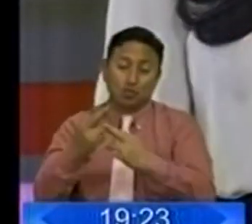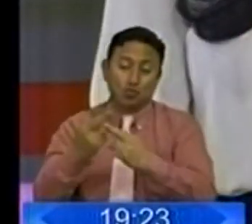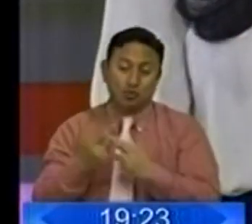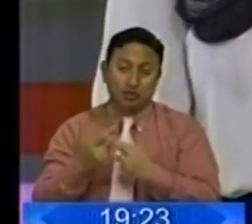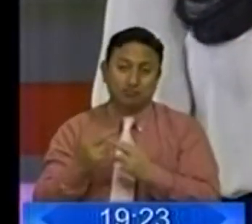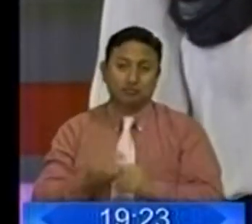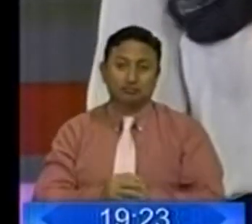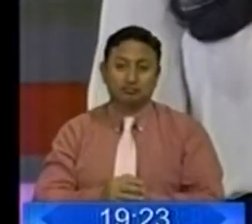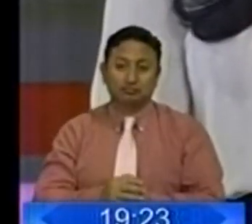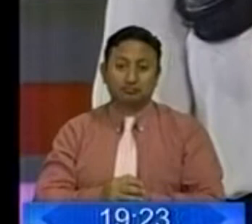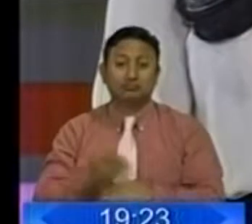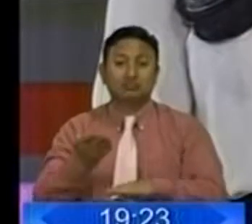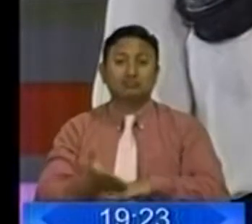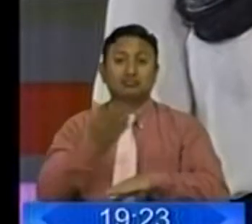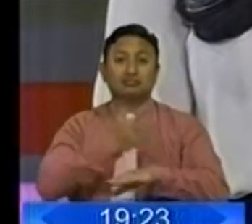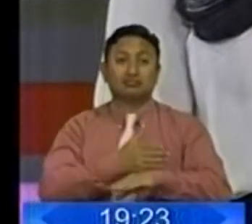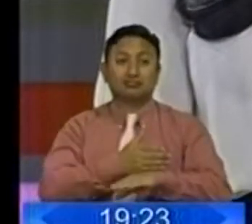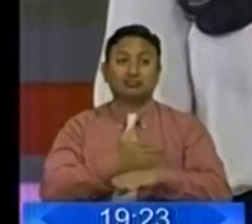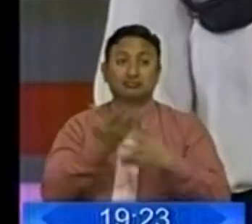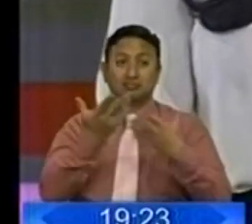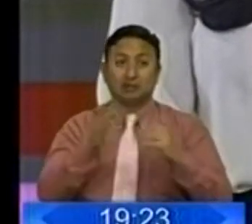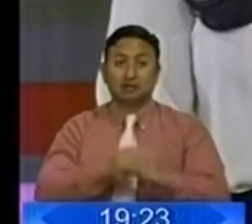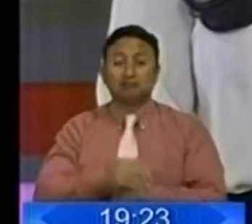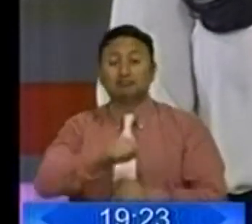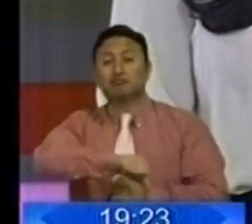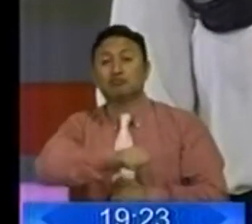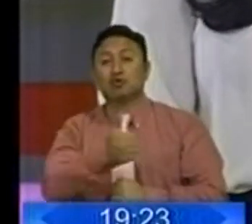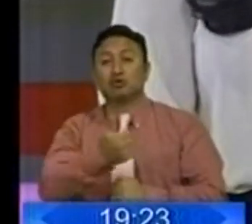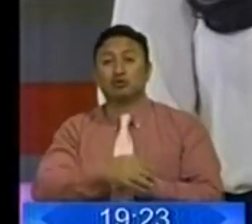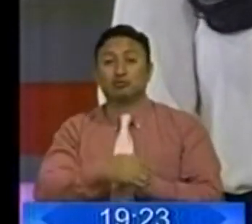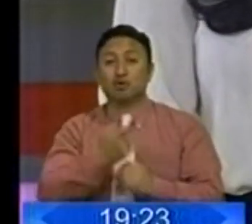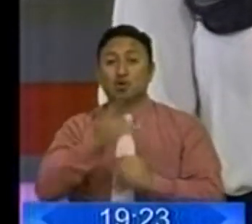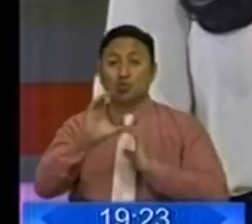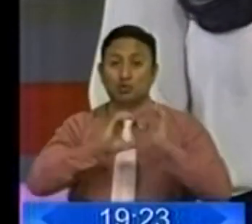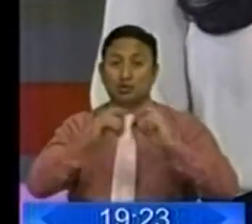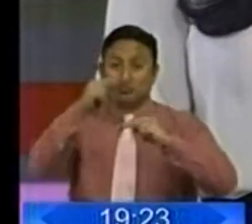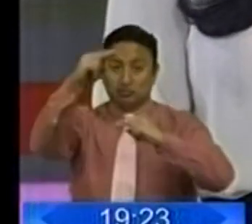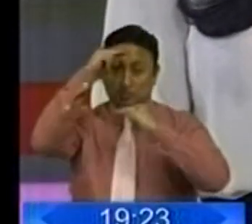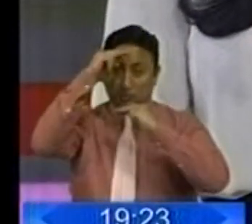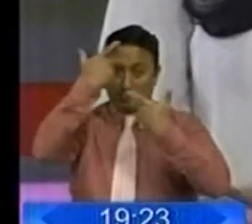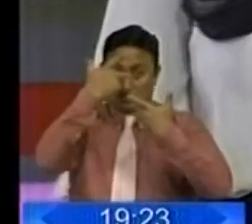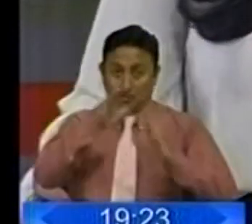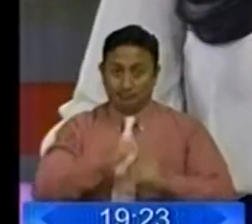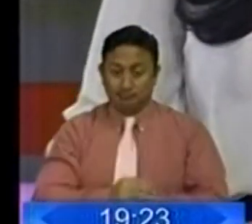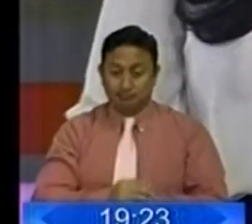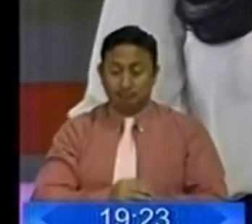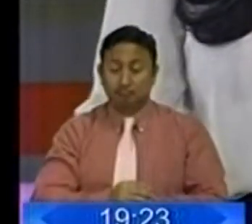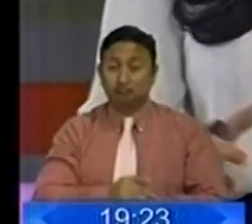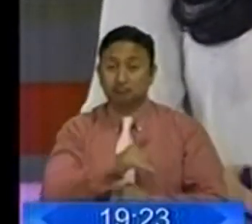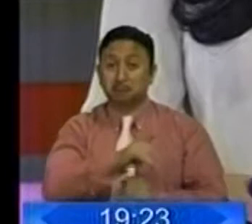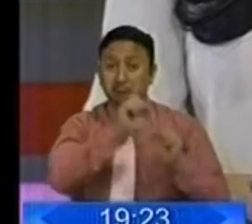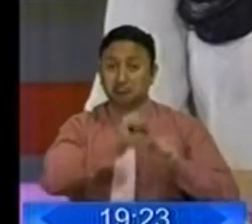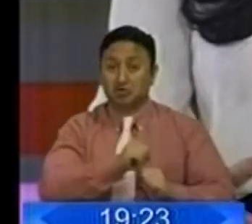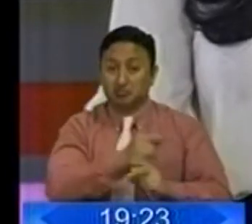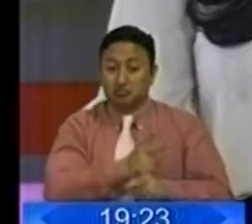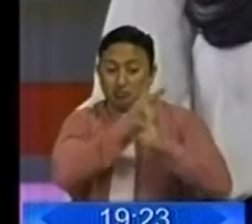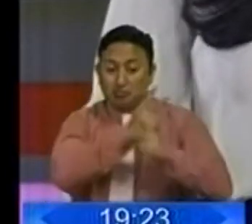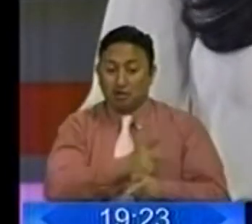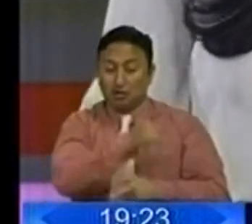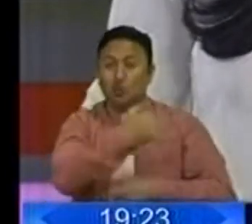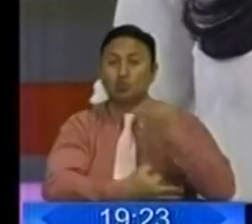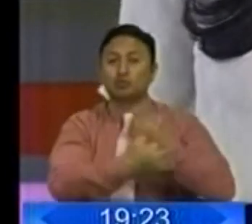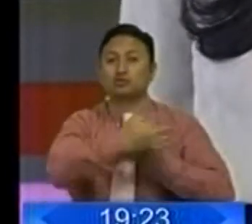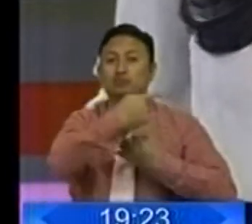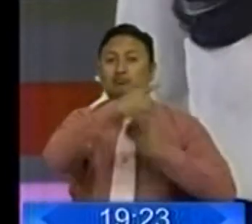favorable, como ya ocurrió en el caso de otro respetable medio de comunicación, que ha sido amparado por la